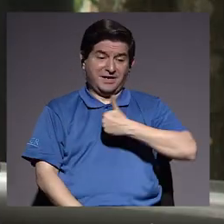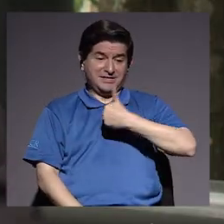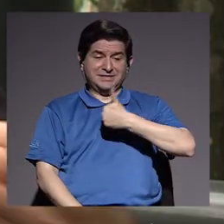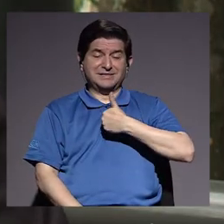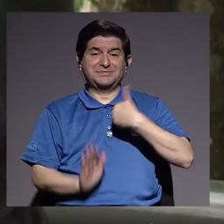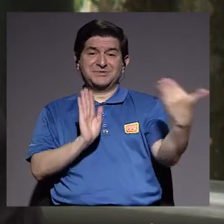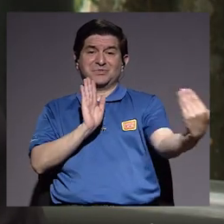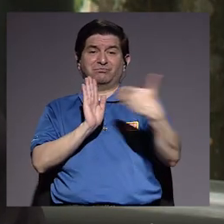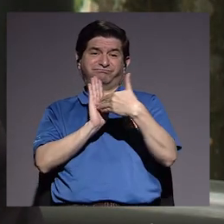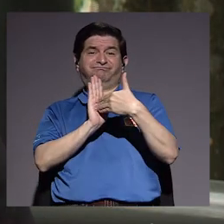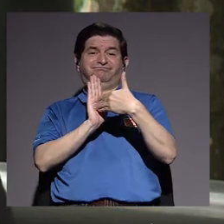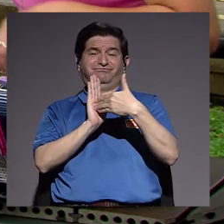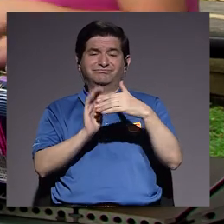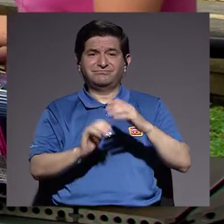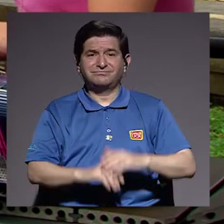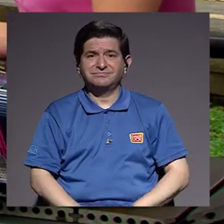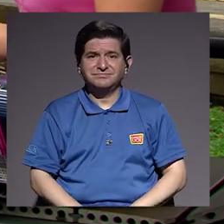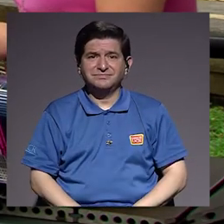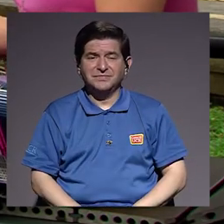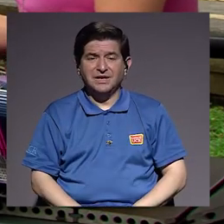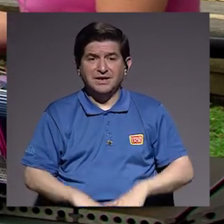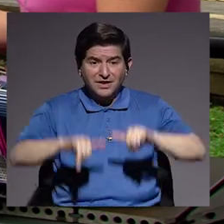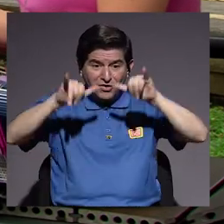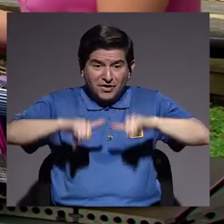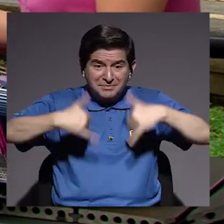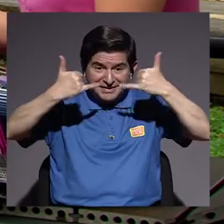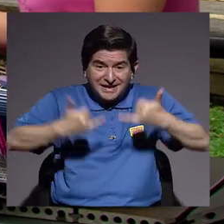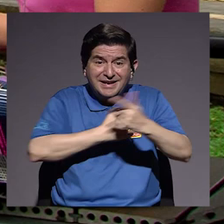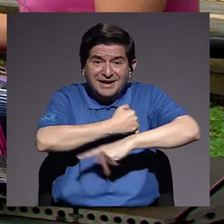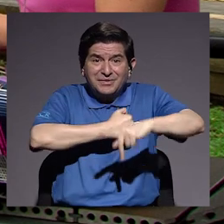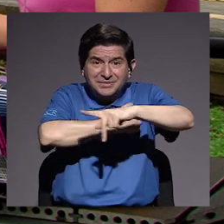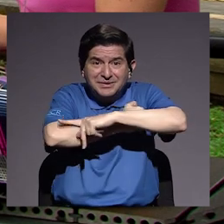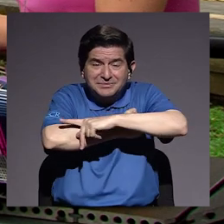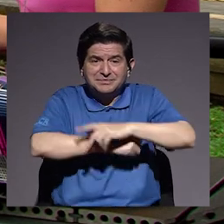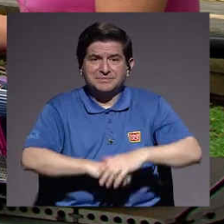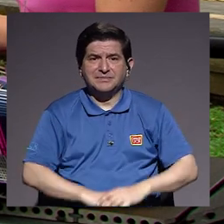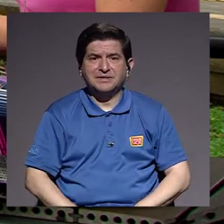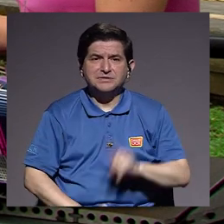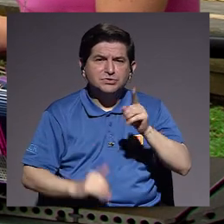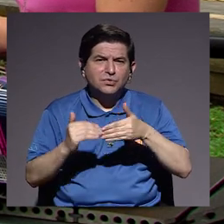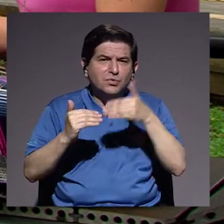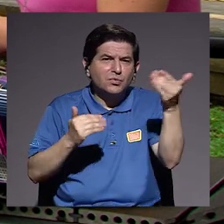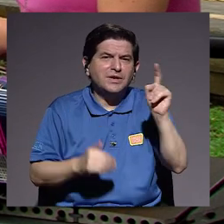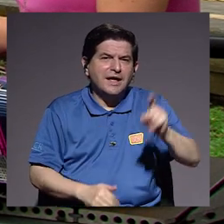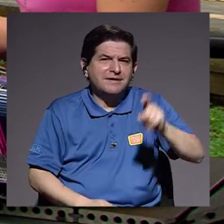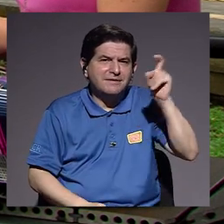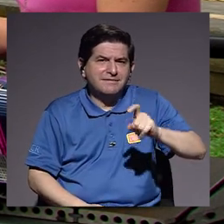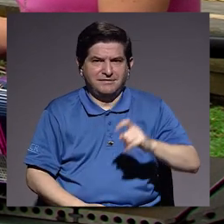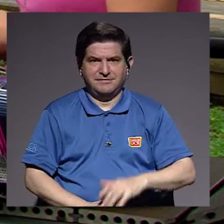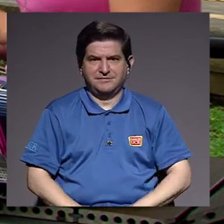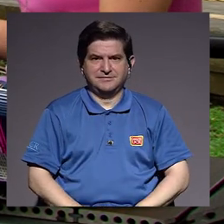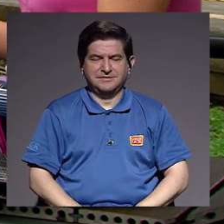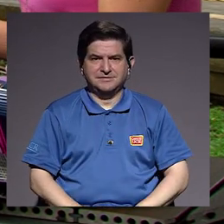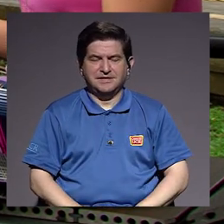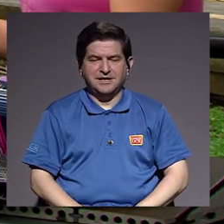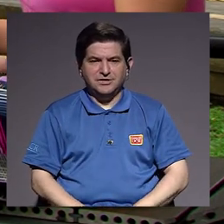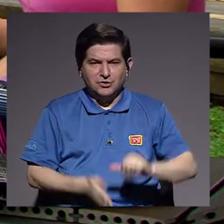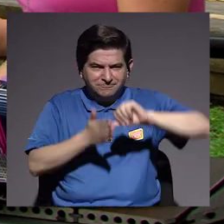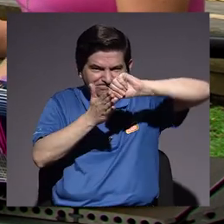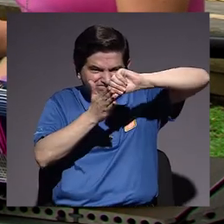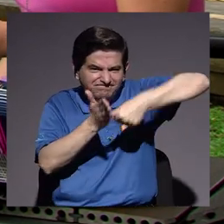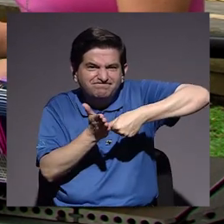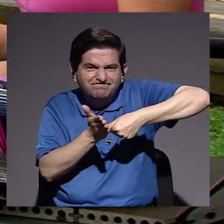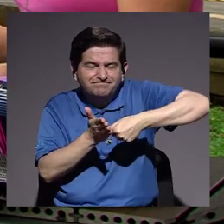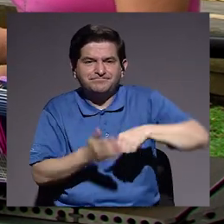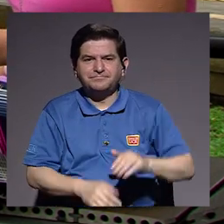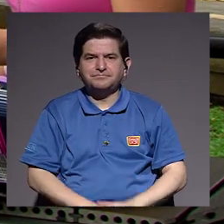esto lo que está sosteniendo actualmente el país. Bien, una de las cosas que es necesario subrayar y que nos deja la crisis del